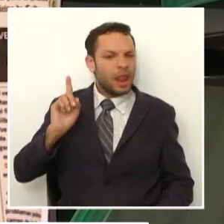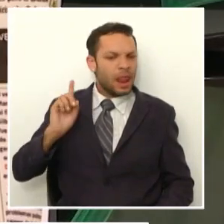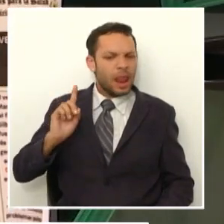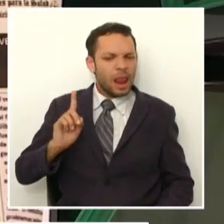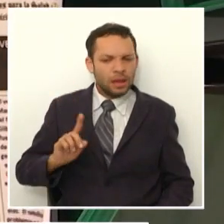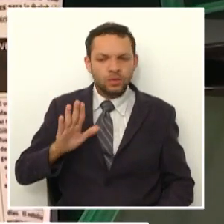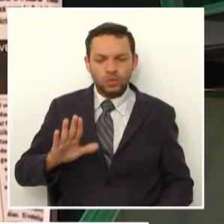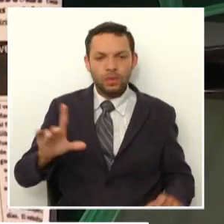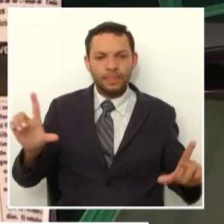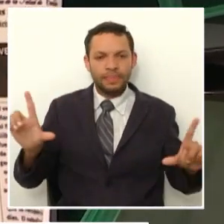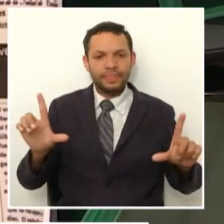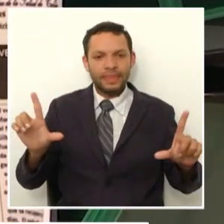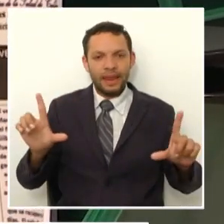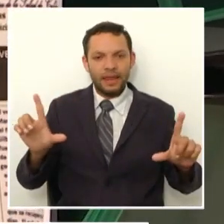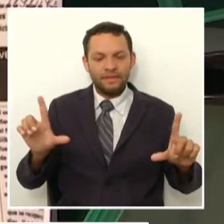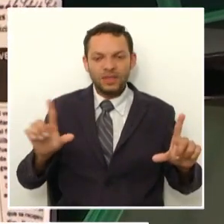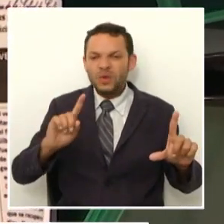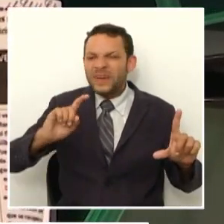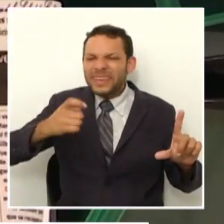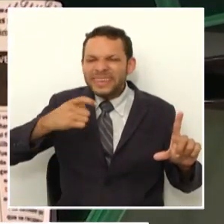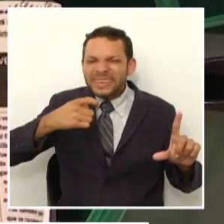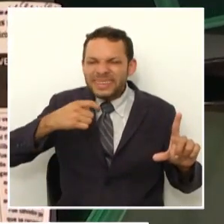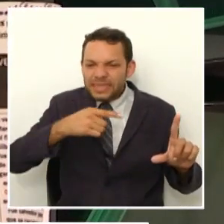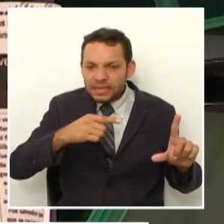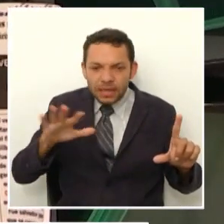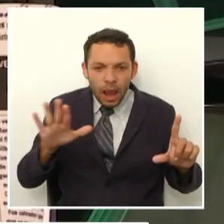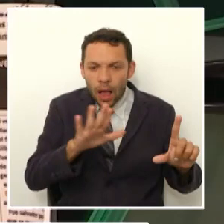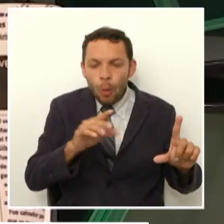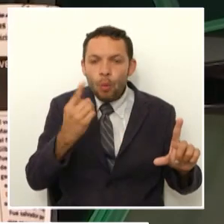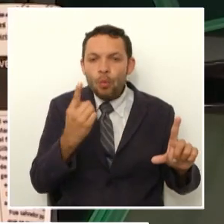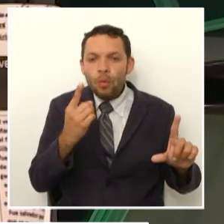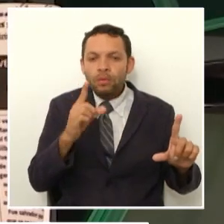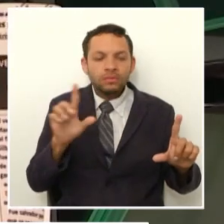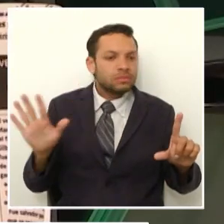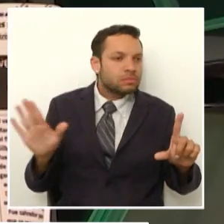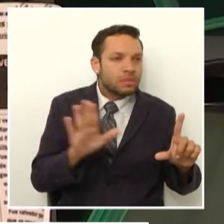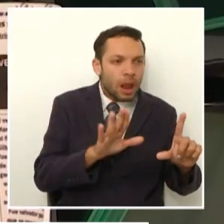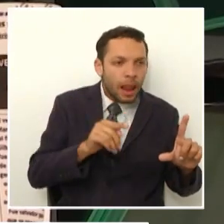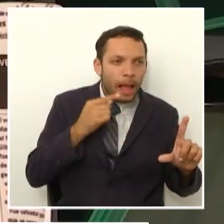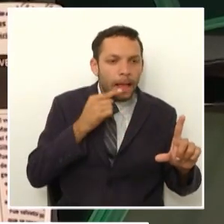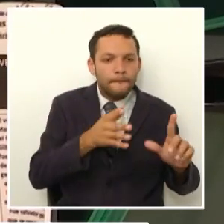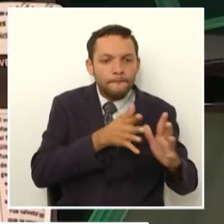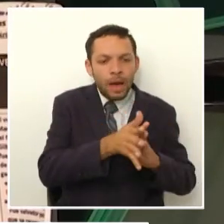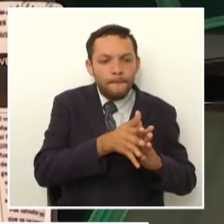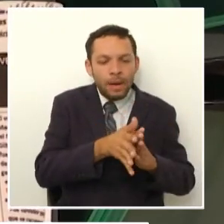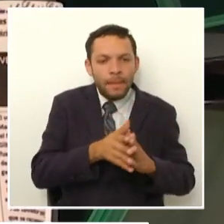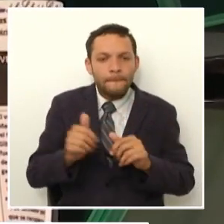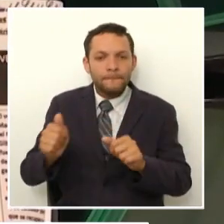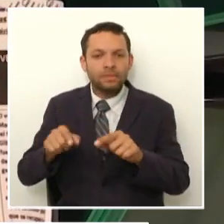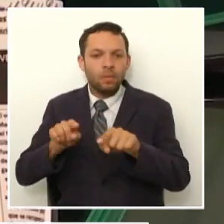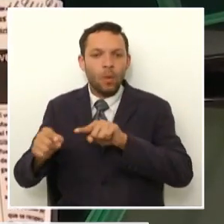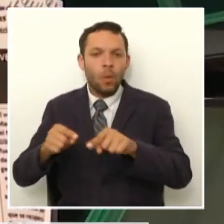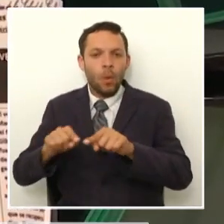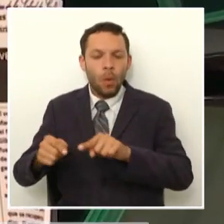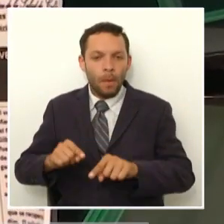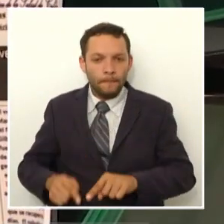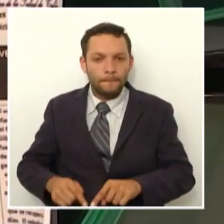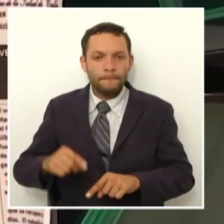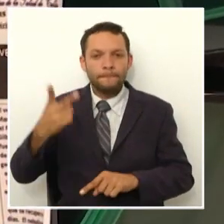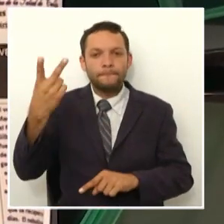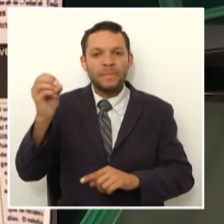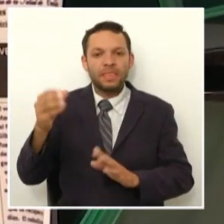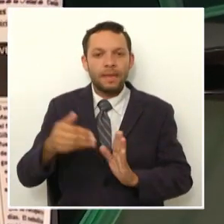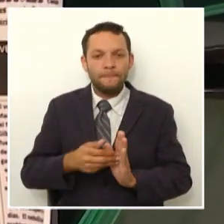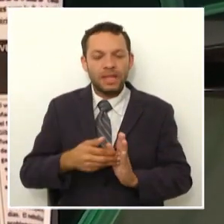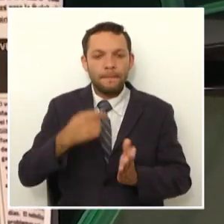blanco y negro y en Colombia no había sino un solo canal, ¿cierto? Él concursó por un programa que se llamaba 20.000 pesos por las